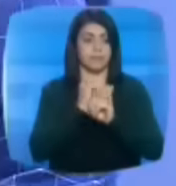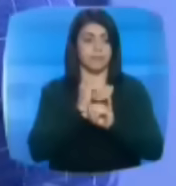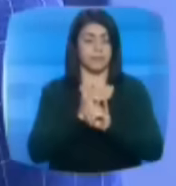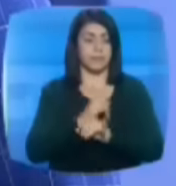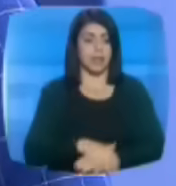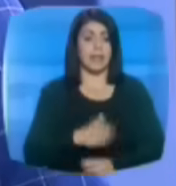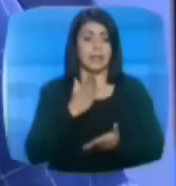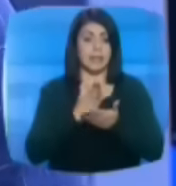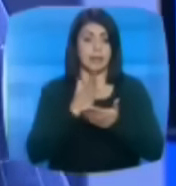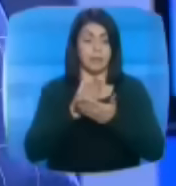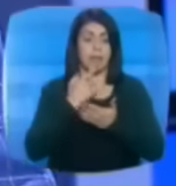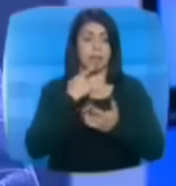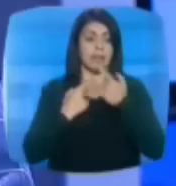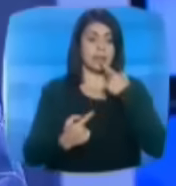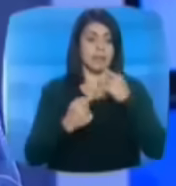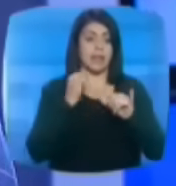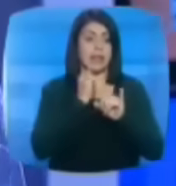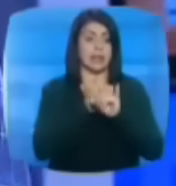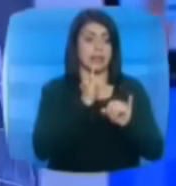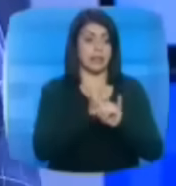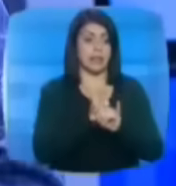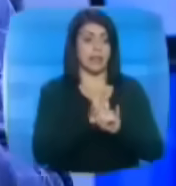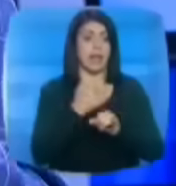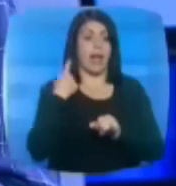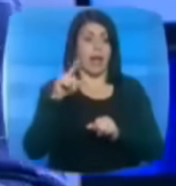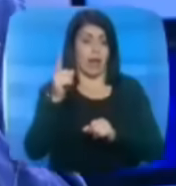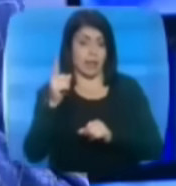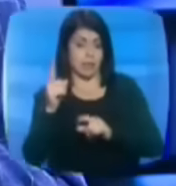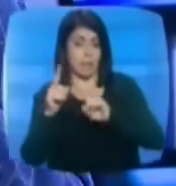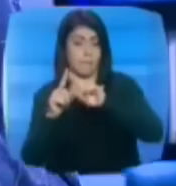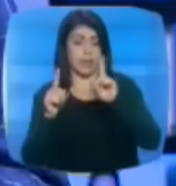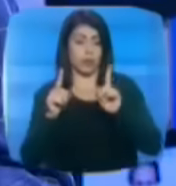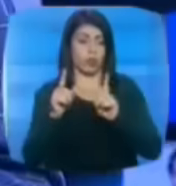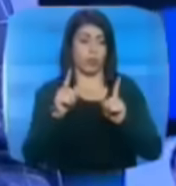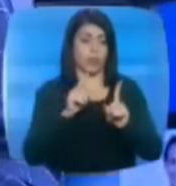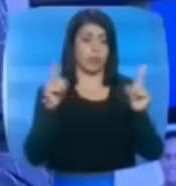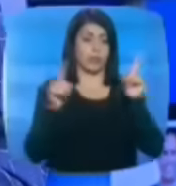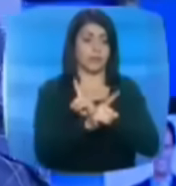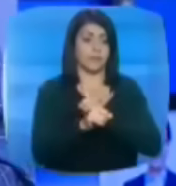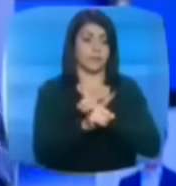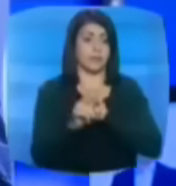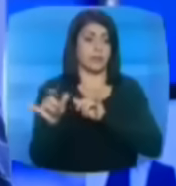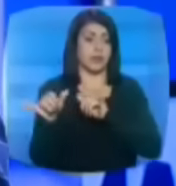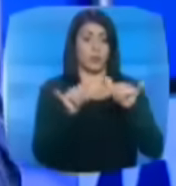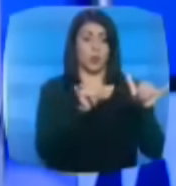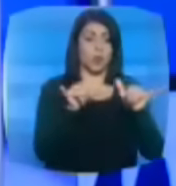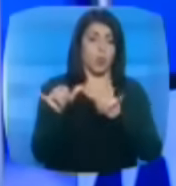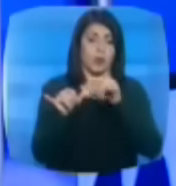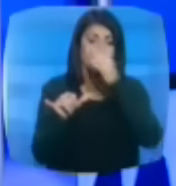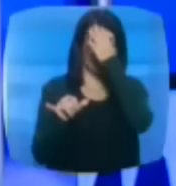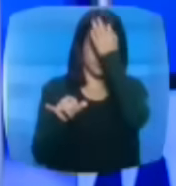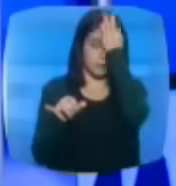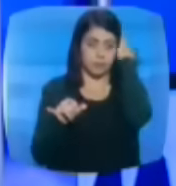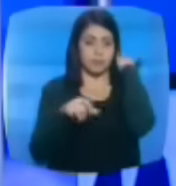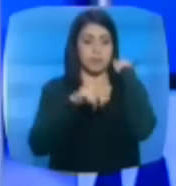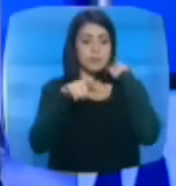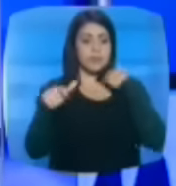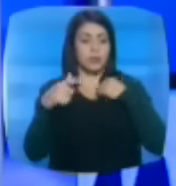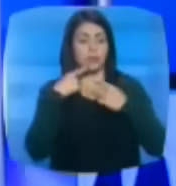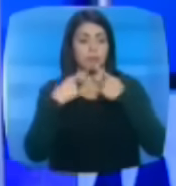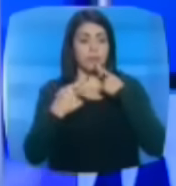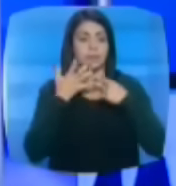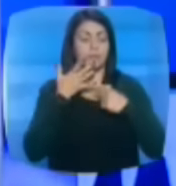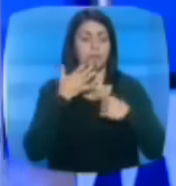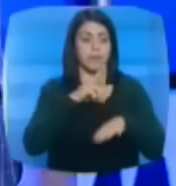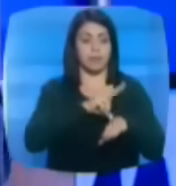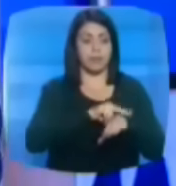Mira, siempre he dicho que si no estás en redes sociales, claro que existes, pero no puedes competir de igual a igual con tus pares. Me pasa con mucha gente que mentoreo. Un